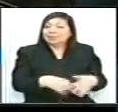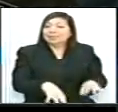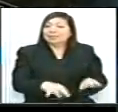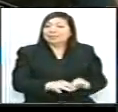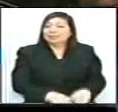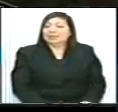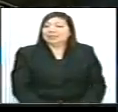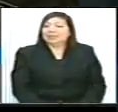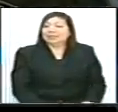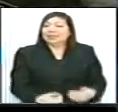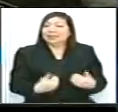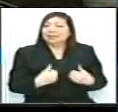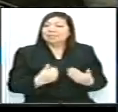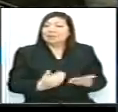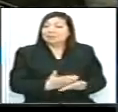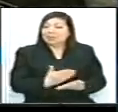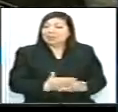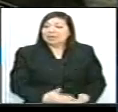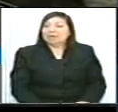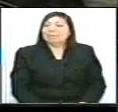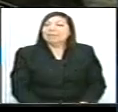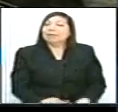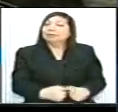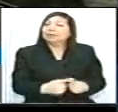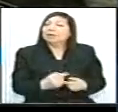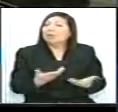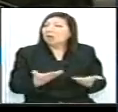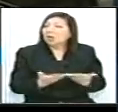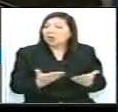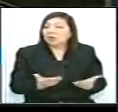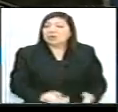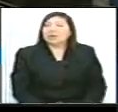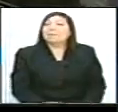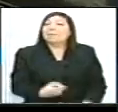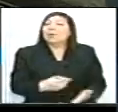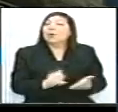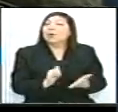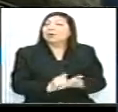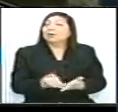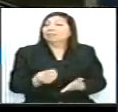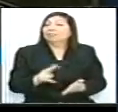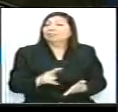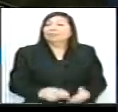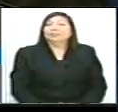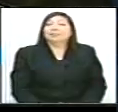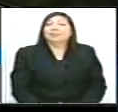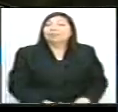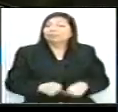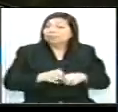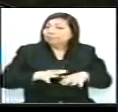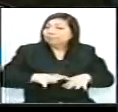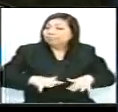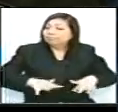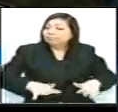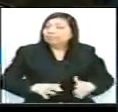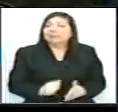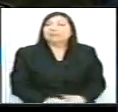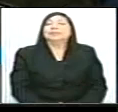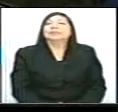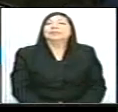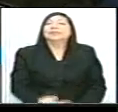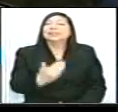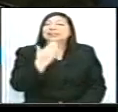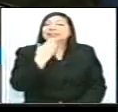fundamentalmente, tenemos problemas para validar plazas porque el incremento y el desplazamiento de los